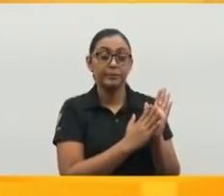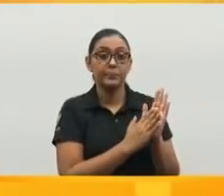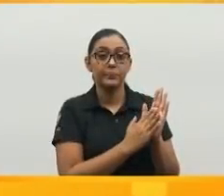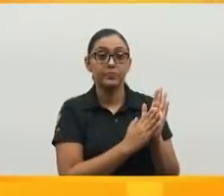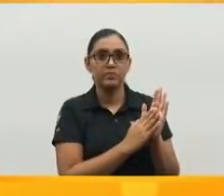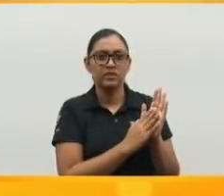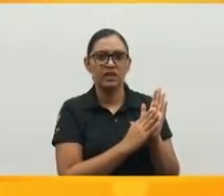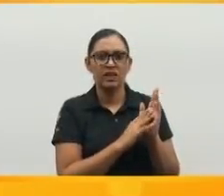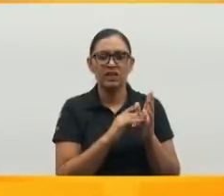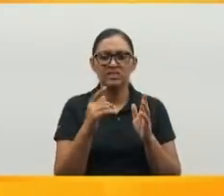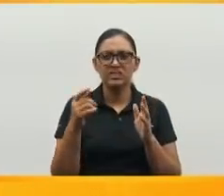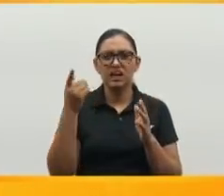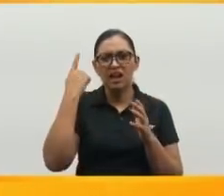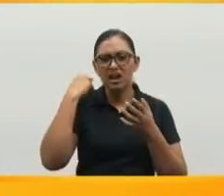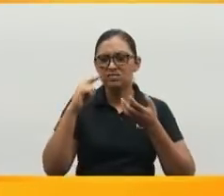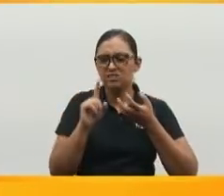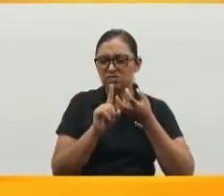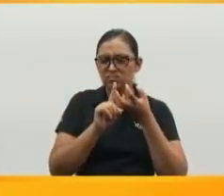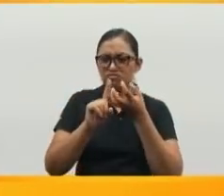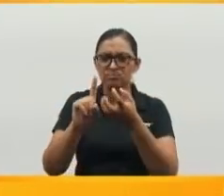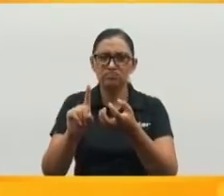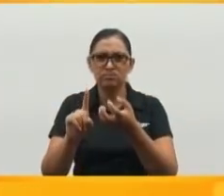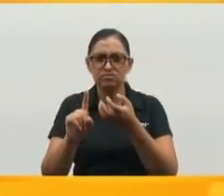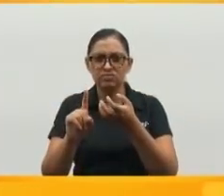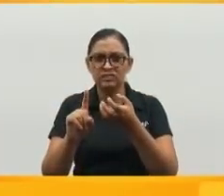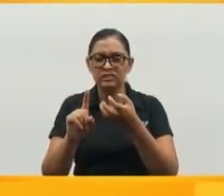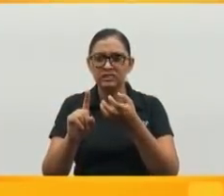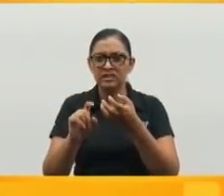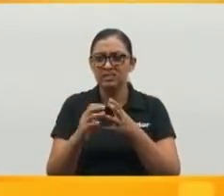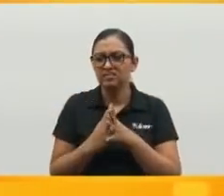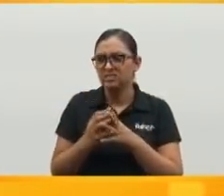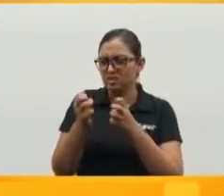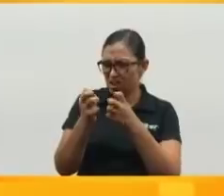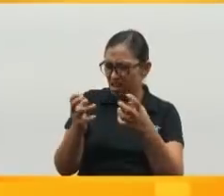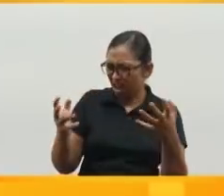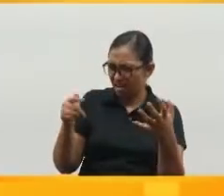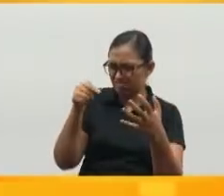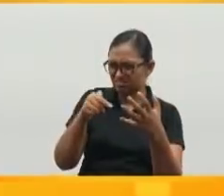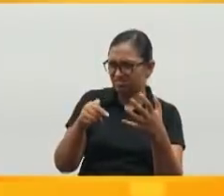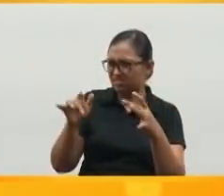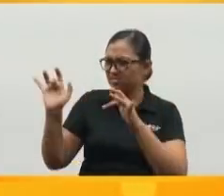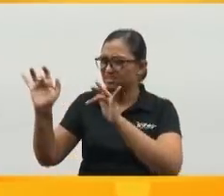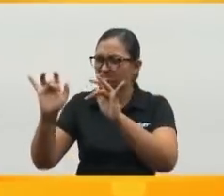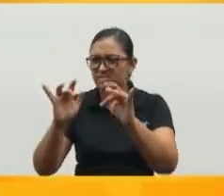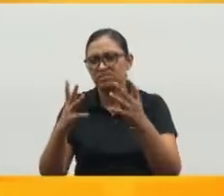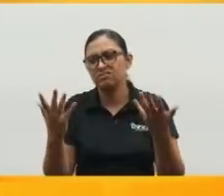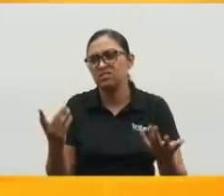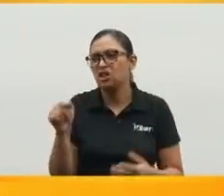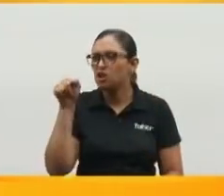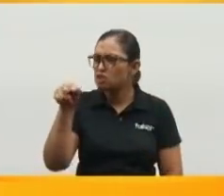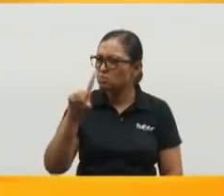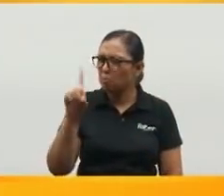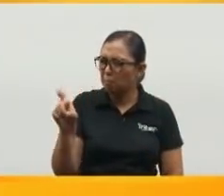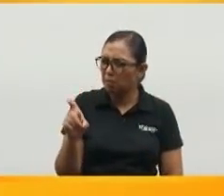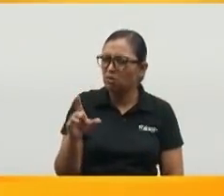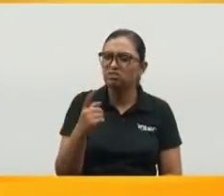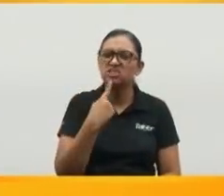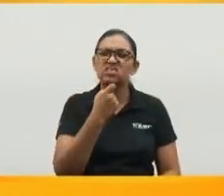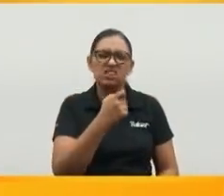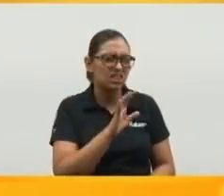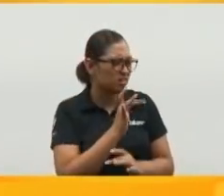dijeron, ¿ves la multitud que te aprieta? Dices, ¿quién me ha tocado? Pero él miraba alrededor para ver quién había hecho